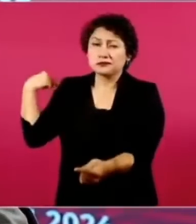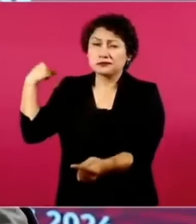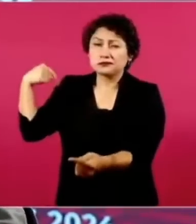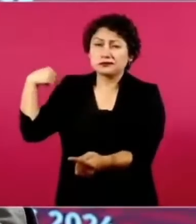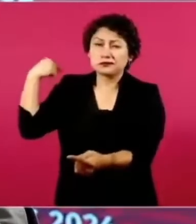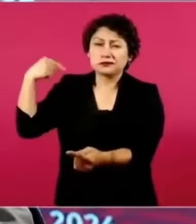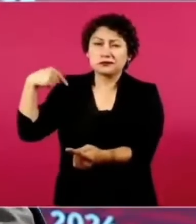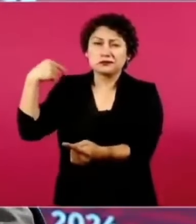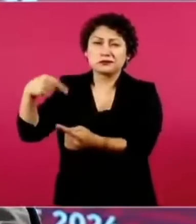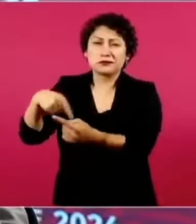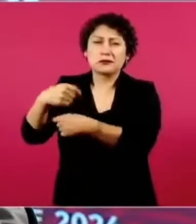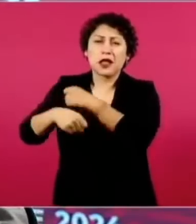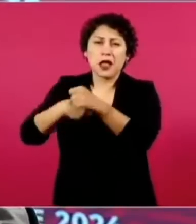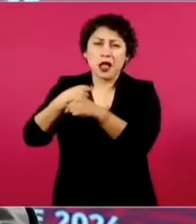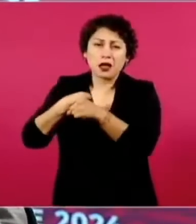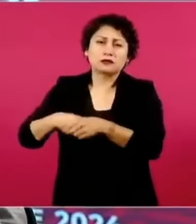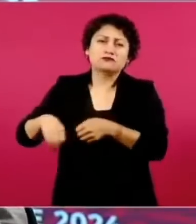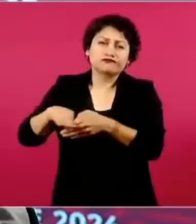El trabajo,